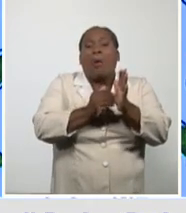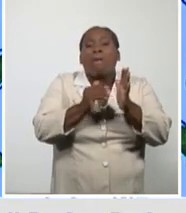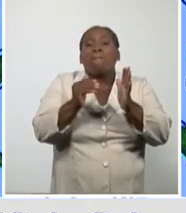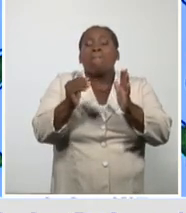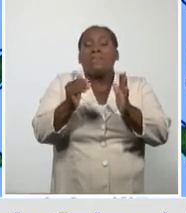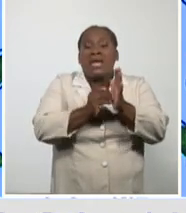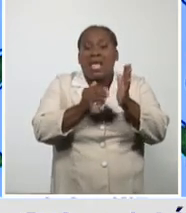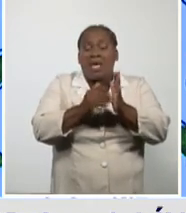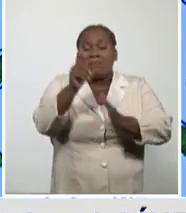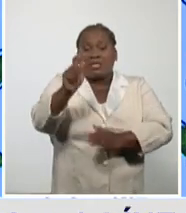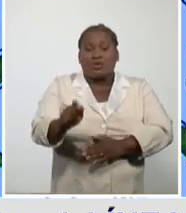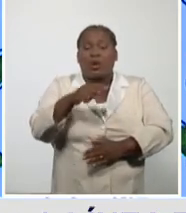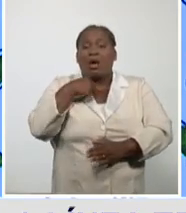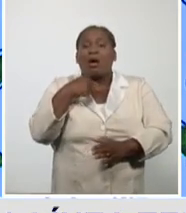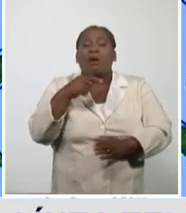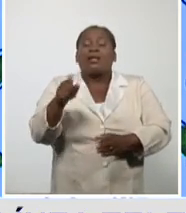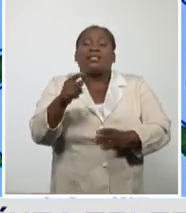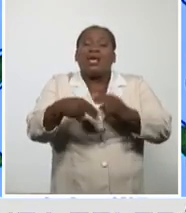diariamente no son parte de estos?